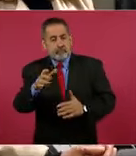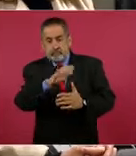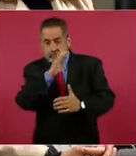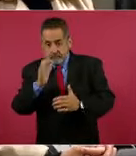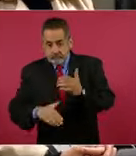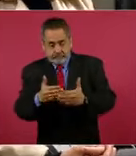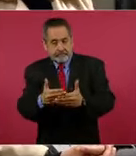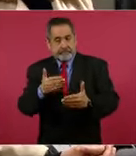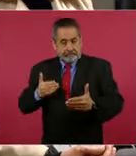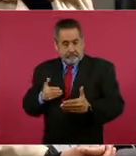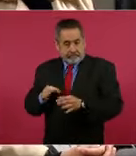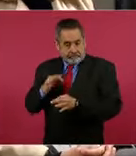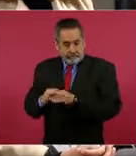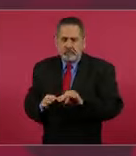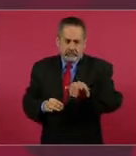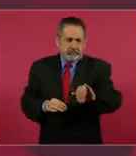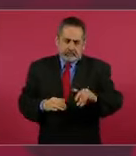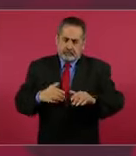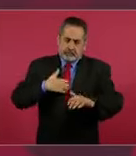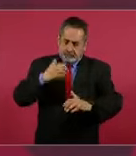Yo lo tengo que dejar resuelto.